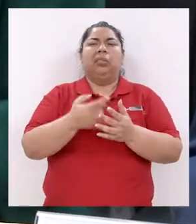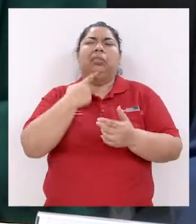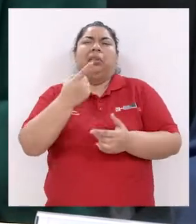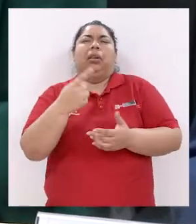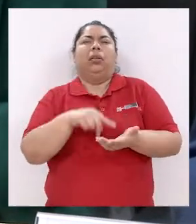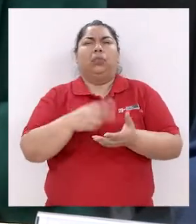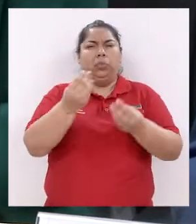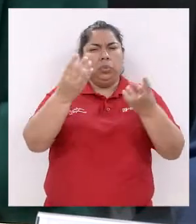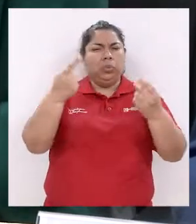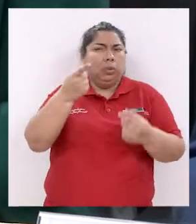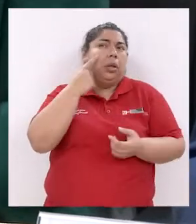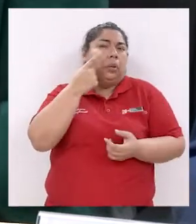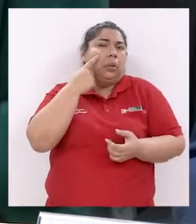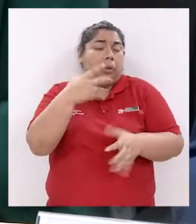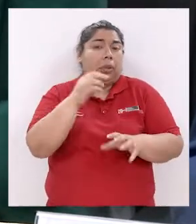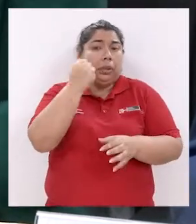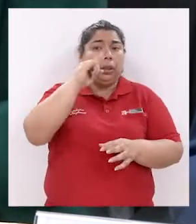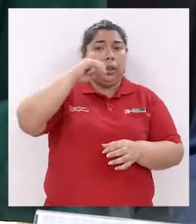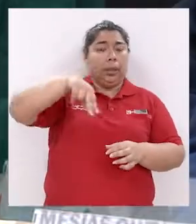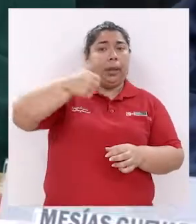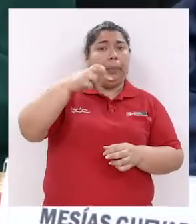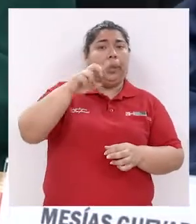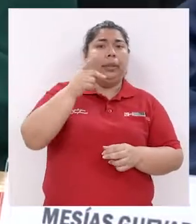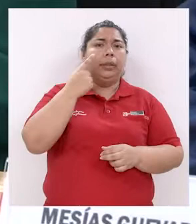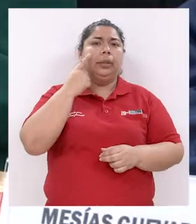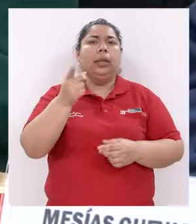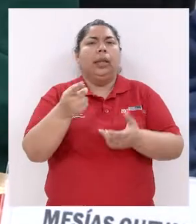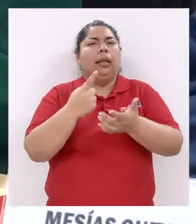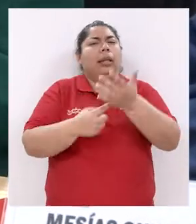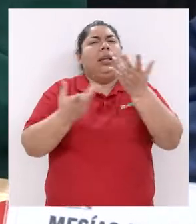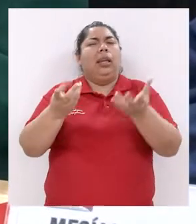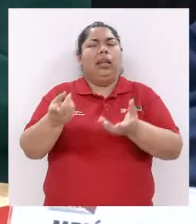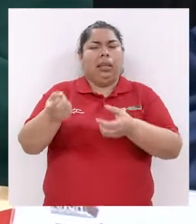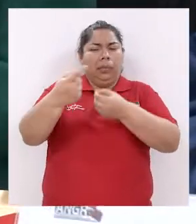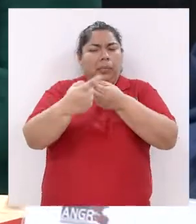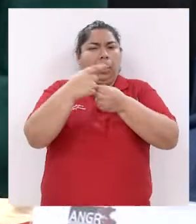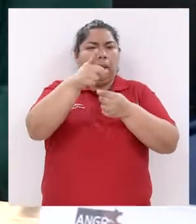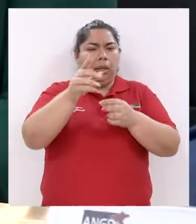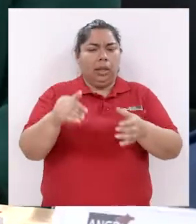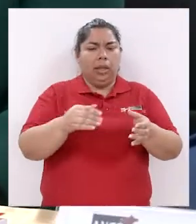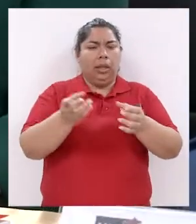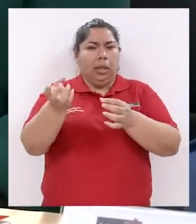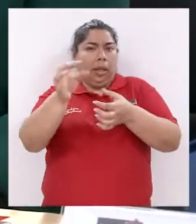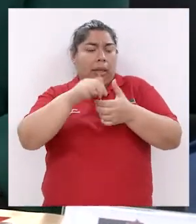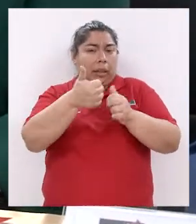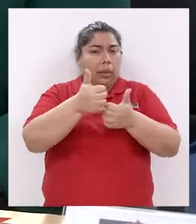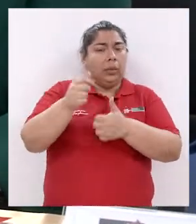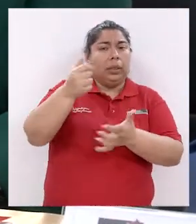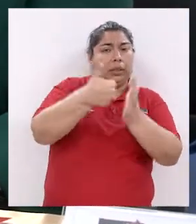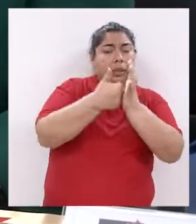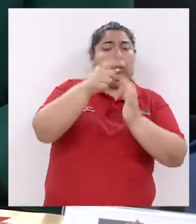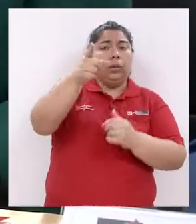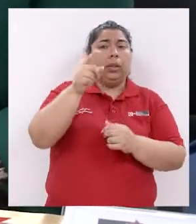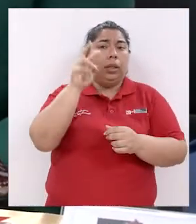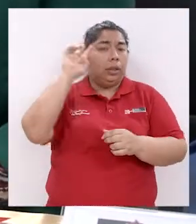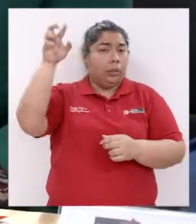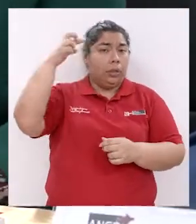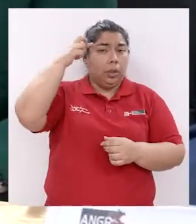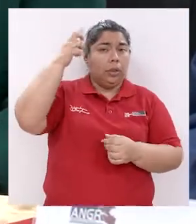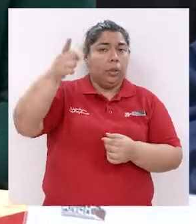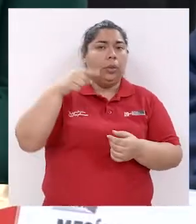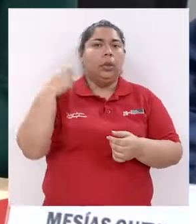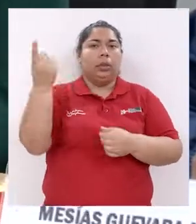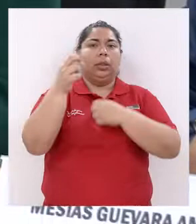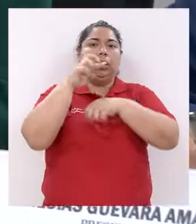dirán, muchos de ustedes conocen lo que es el SINAPEDIS, que implica la articulación de las políticas públicas a